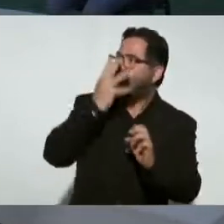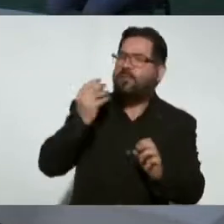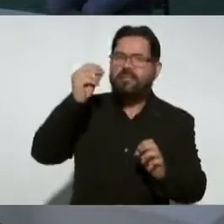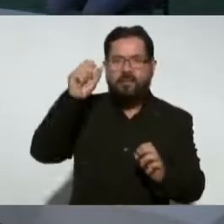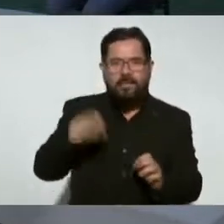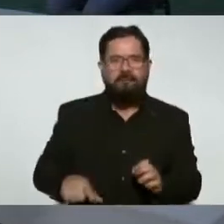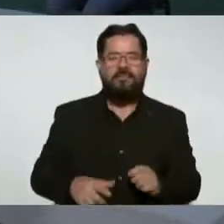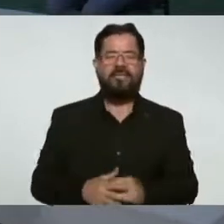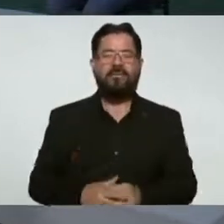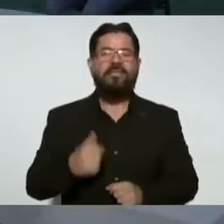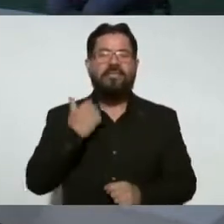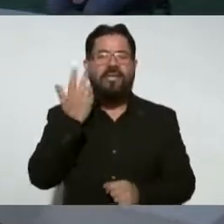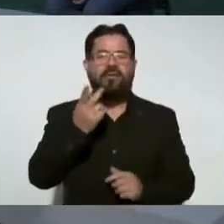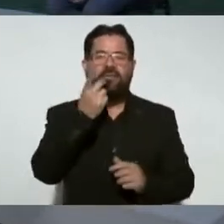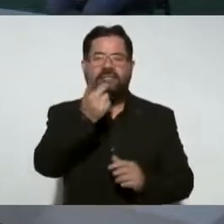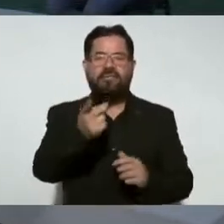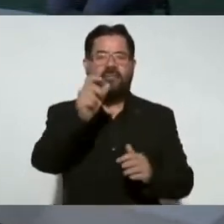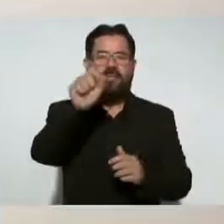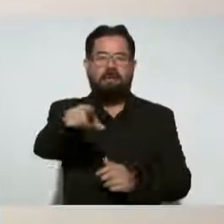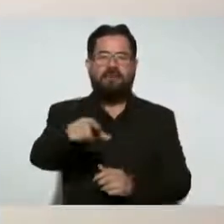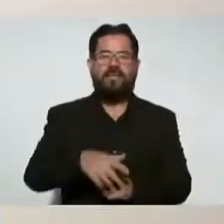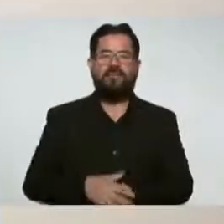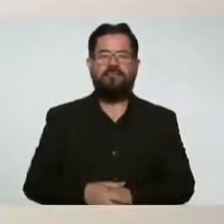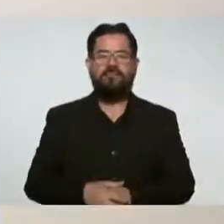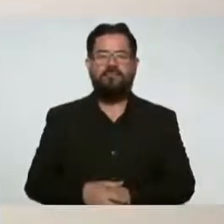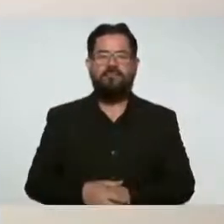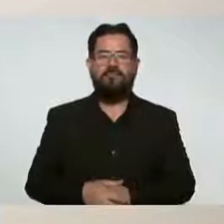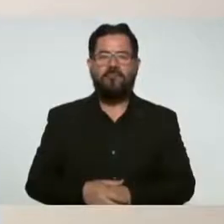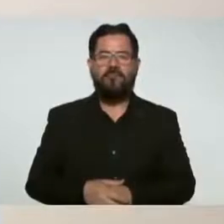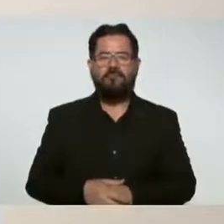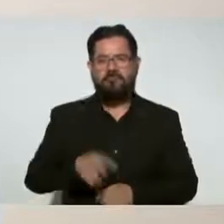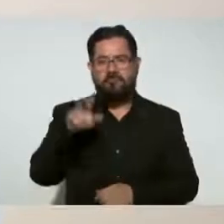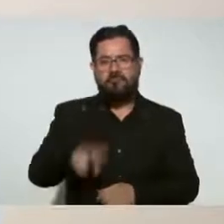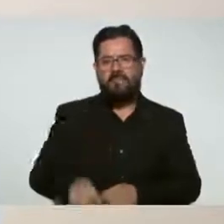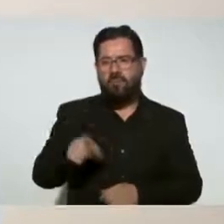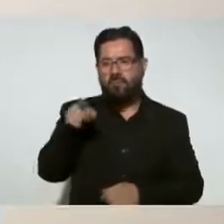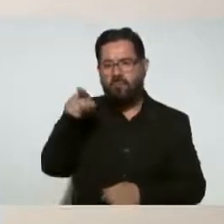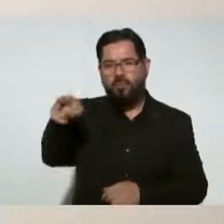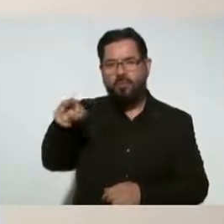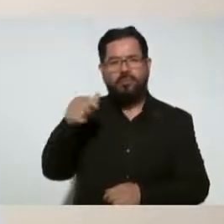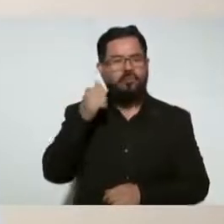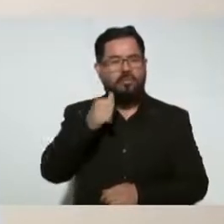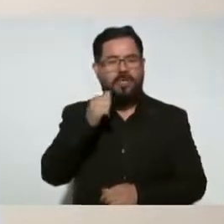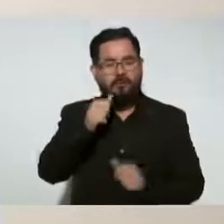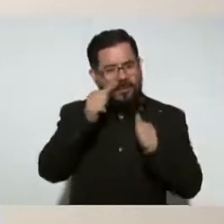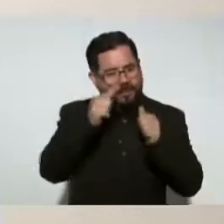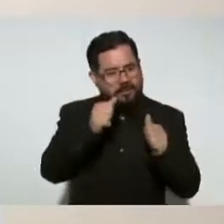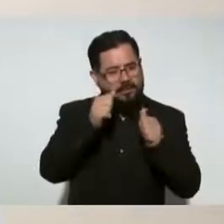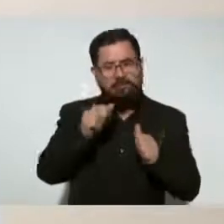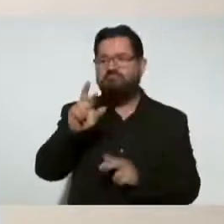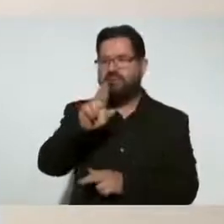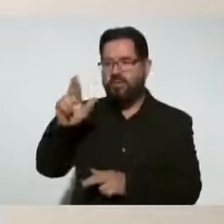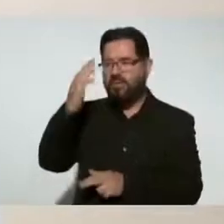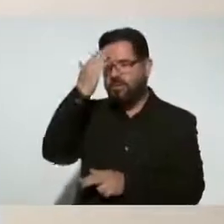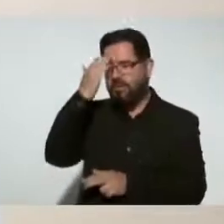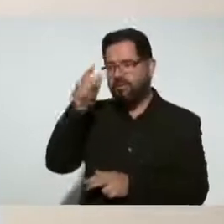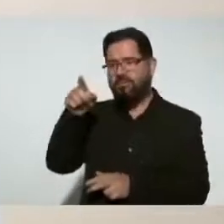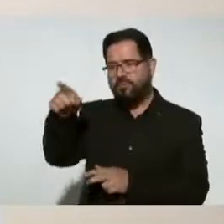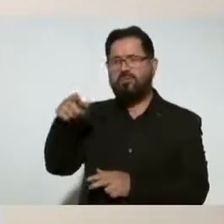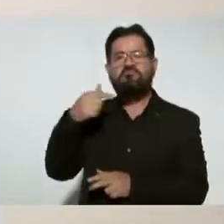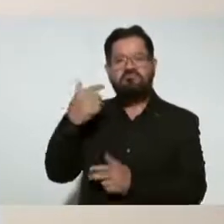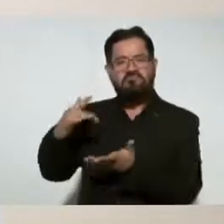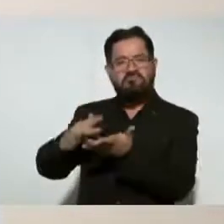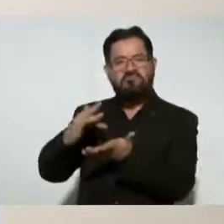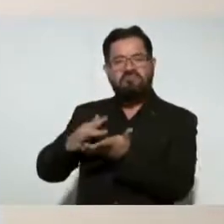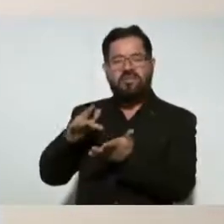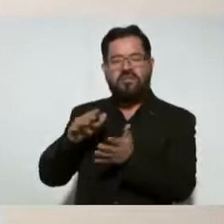termino diciéndole que reconocemos muchísimo su disposición a escuchar y a trabajar juntos. Mi